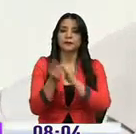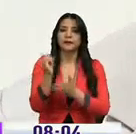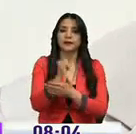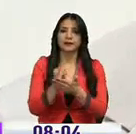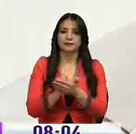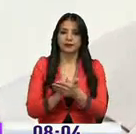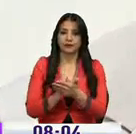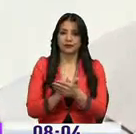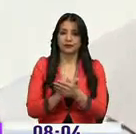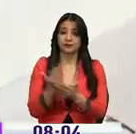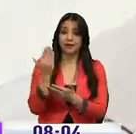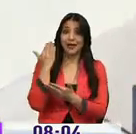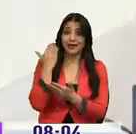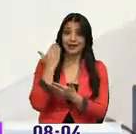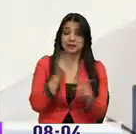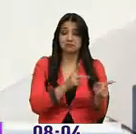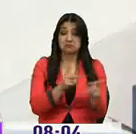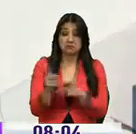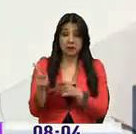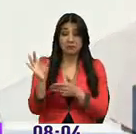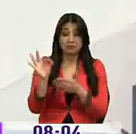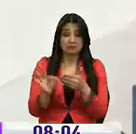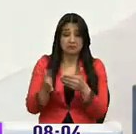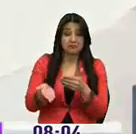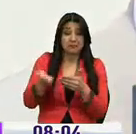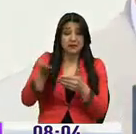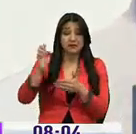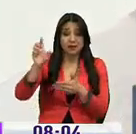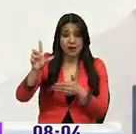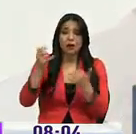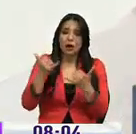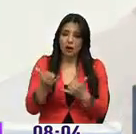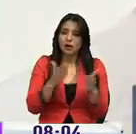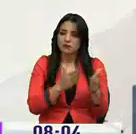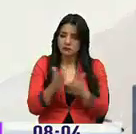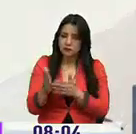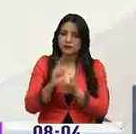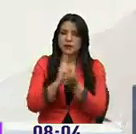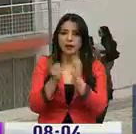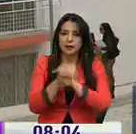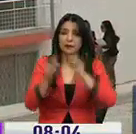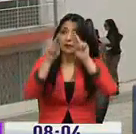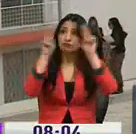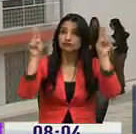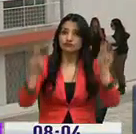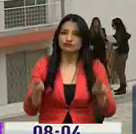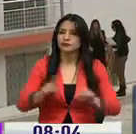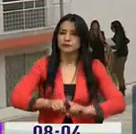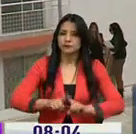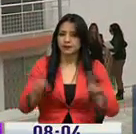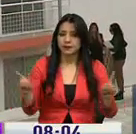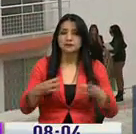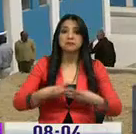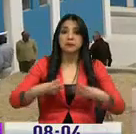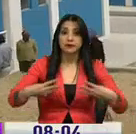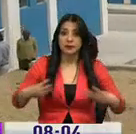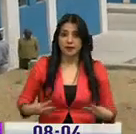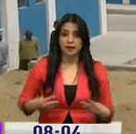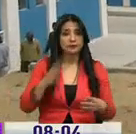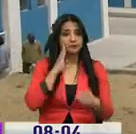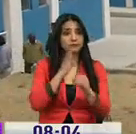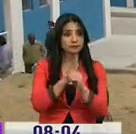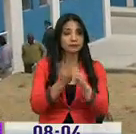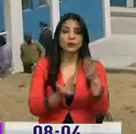costo al que estaban previstos estaba extremadamente alto. Entonces lo estamos haciendo en estructura metálica. En tanto, el Cabildo aspira a construir nuevos